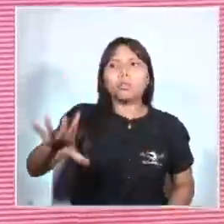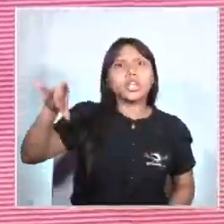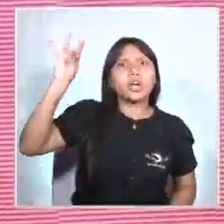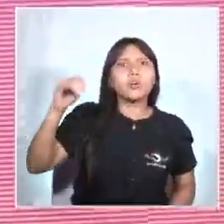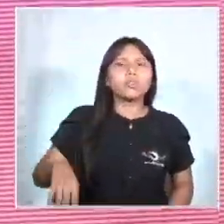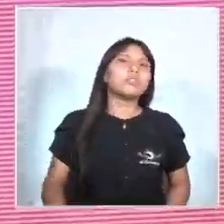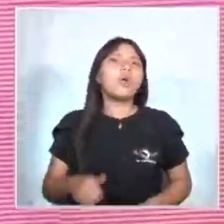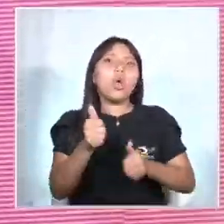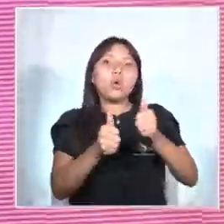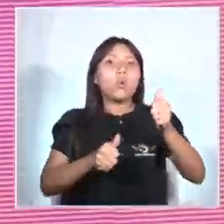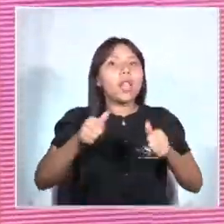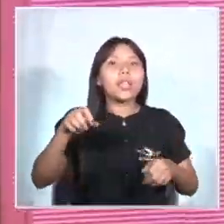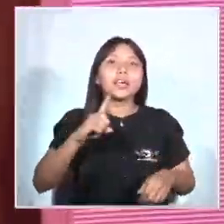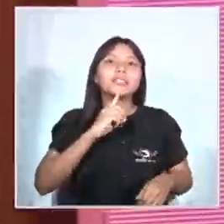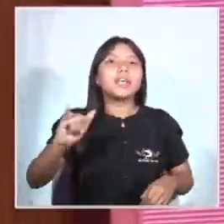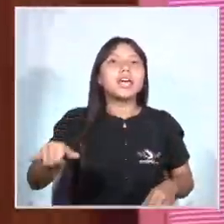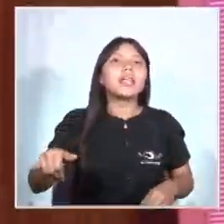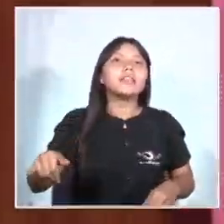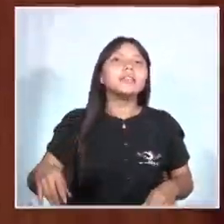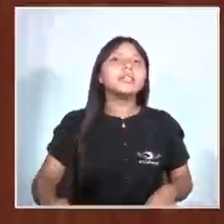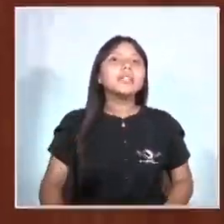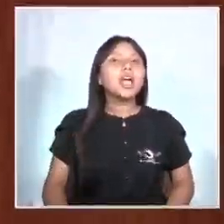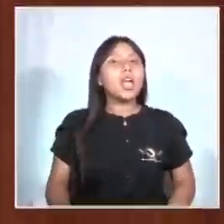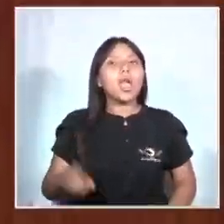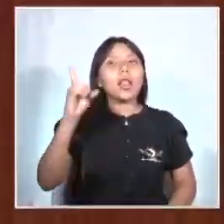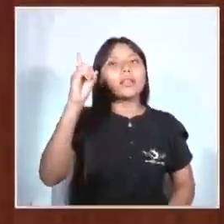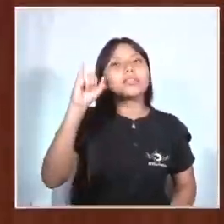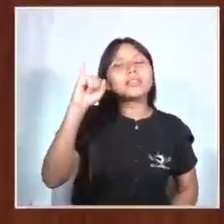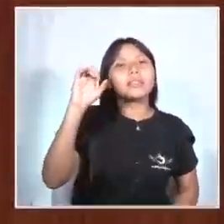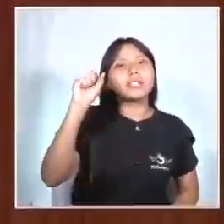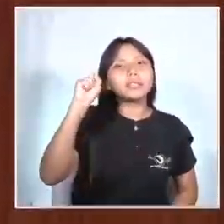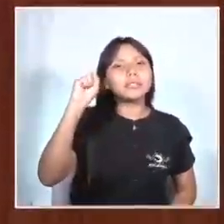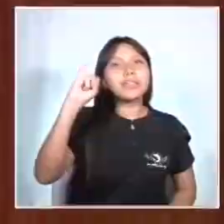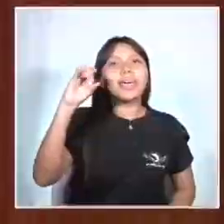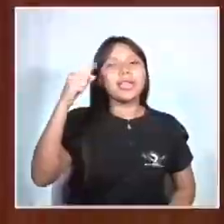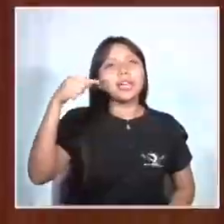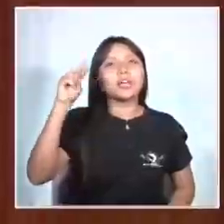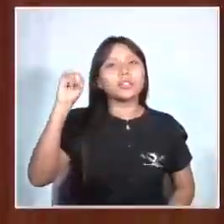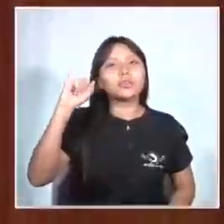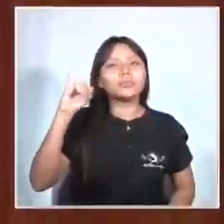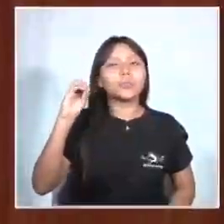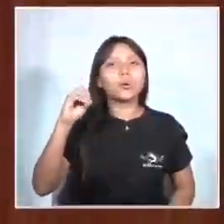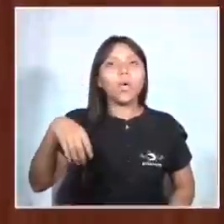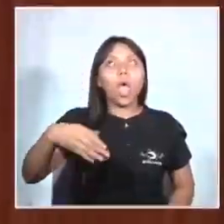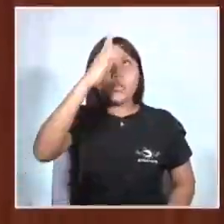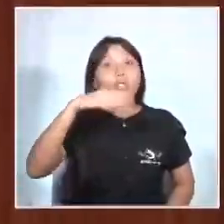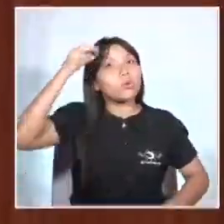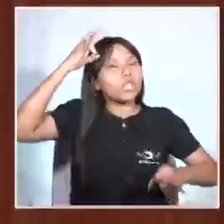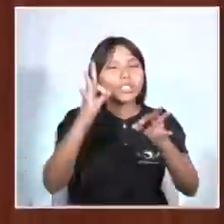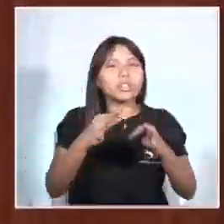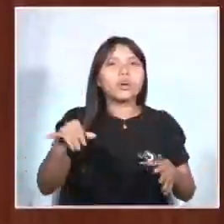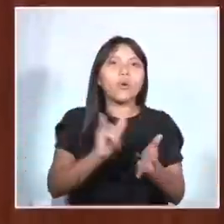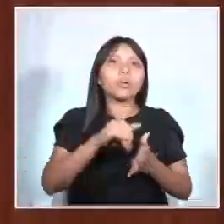el designio. Dios ya decidió que usted que me escucha es